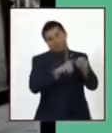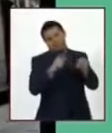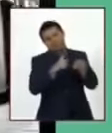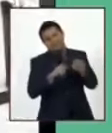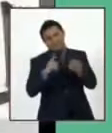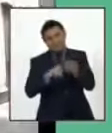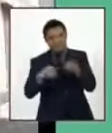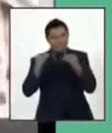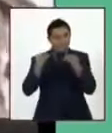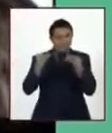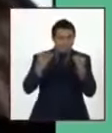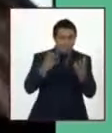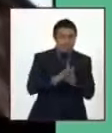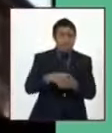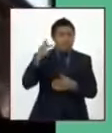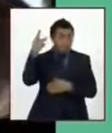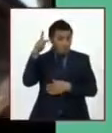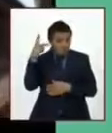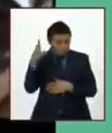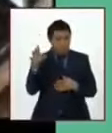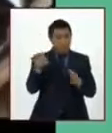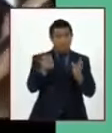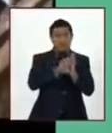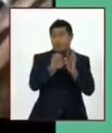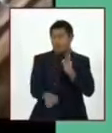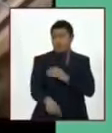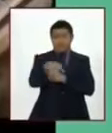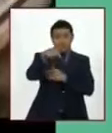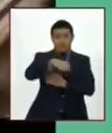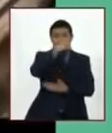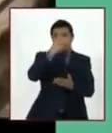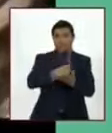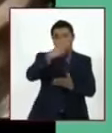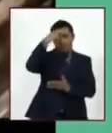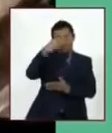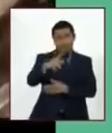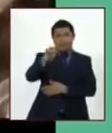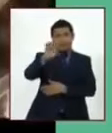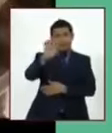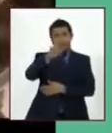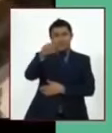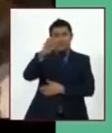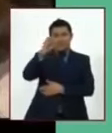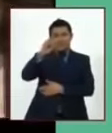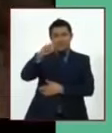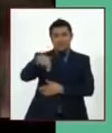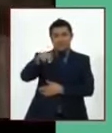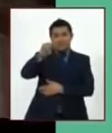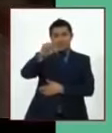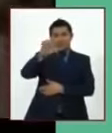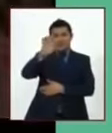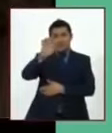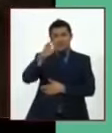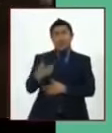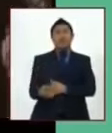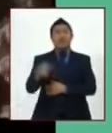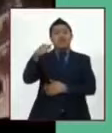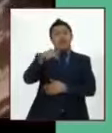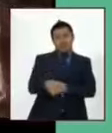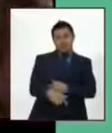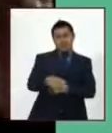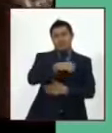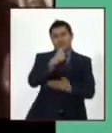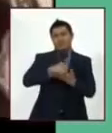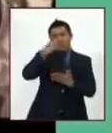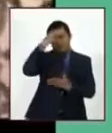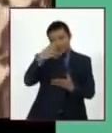fachadas de Puebla. En el caso de la Ciudad de México, el tezontle, que es un material rojizo propio del valle, combinado